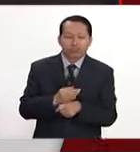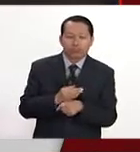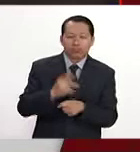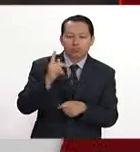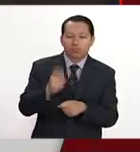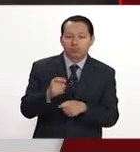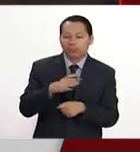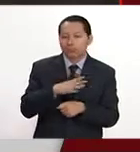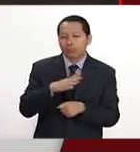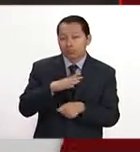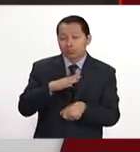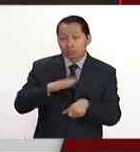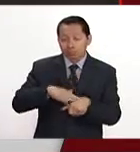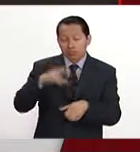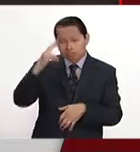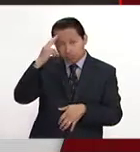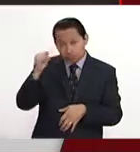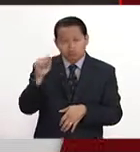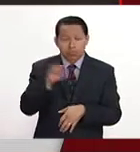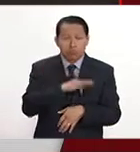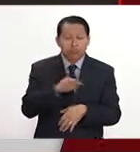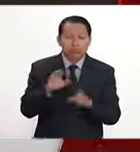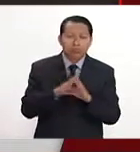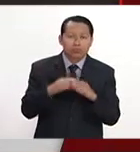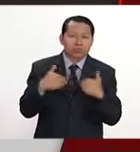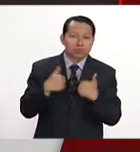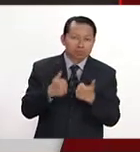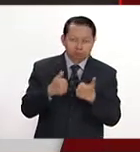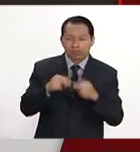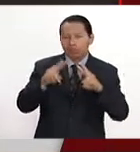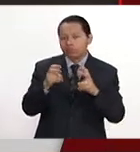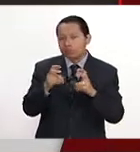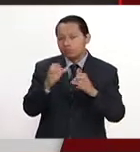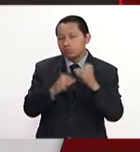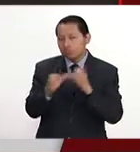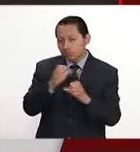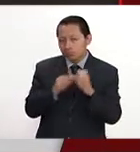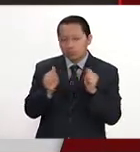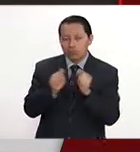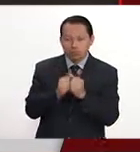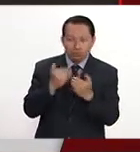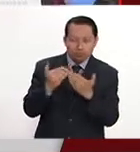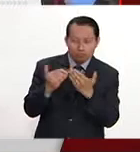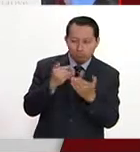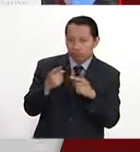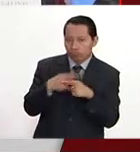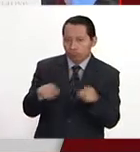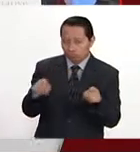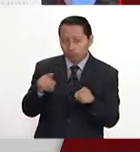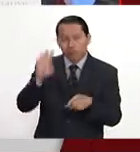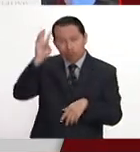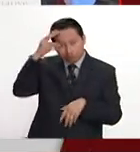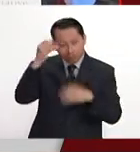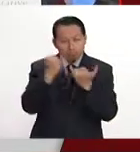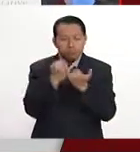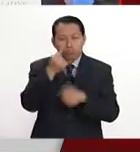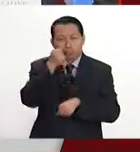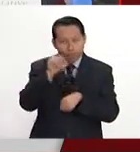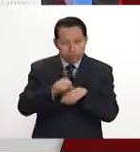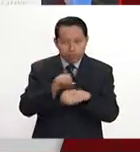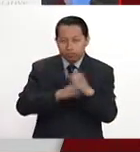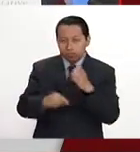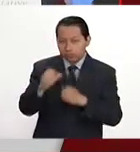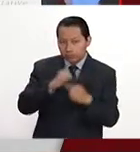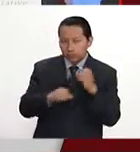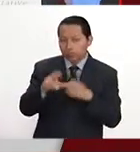de quienes es más razonable al momento de entender los temas comerciales, en contraste obviamente con Donald Trump o incluso el propio secretario de